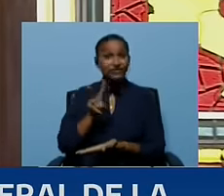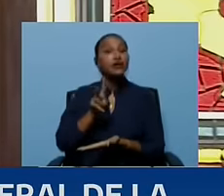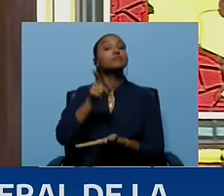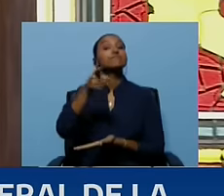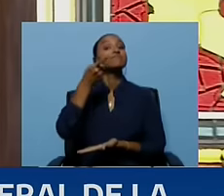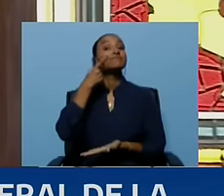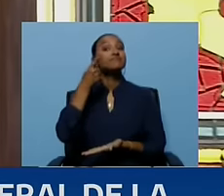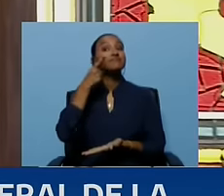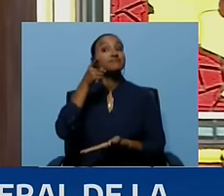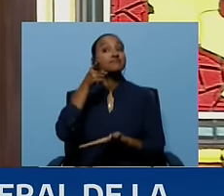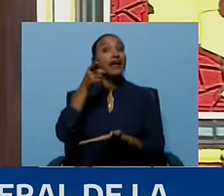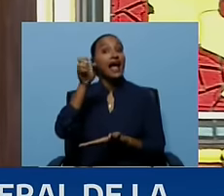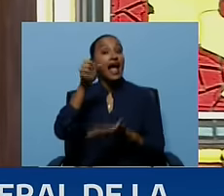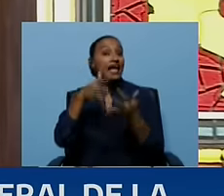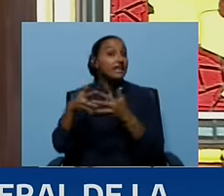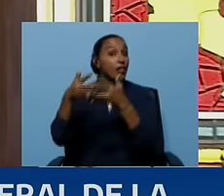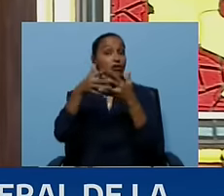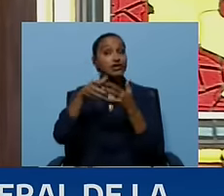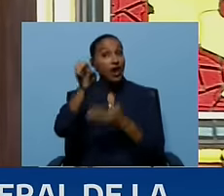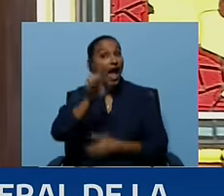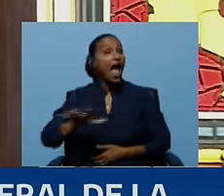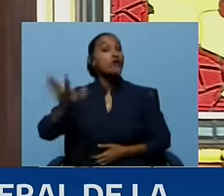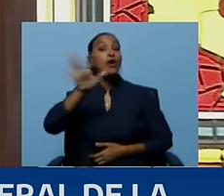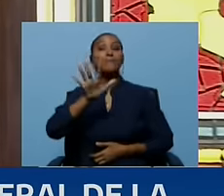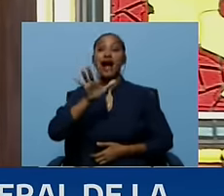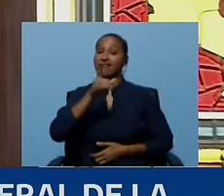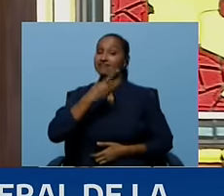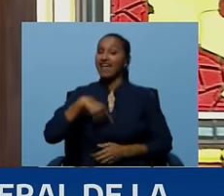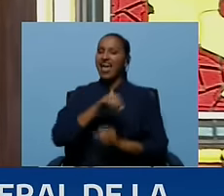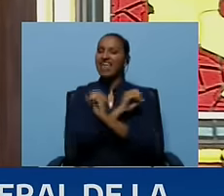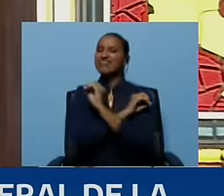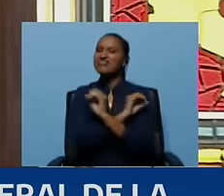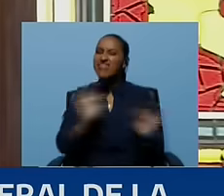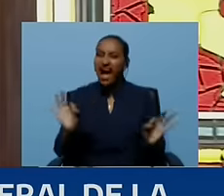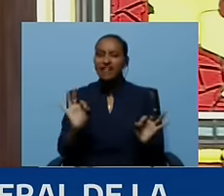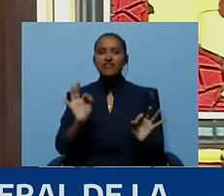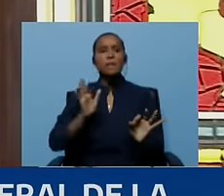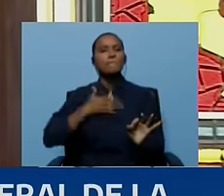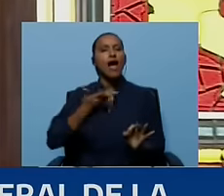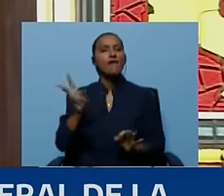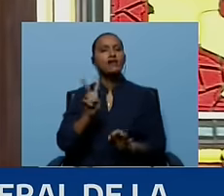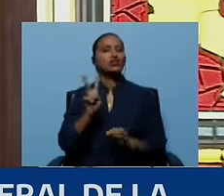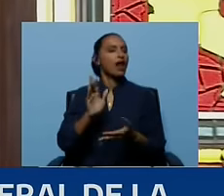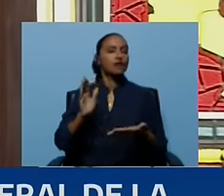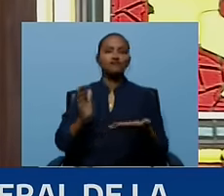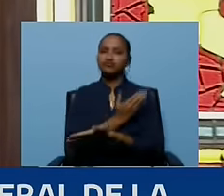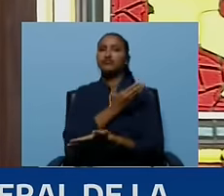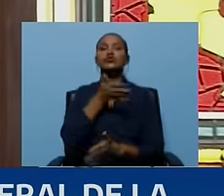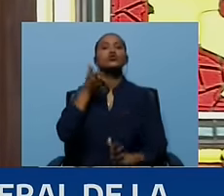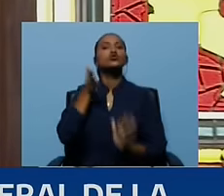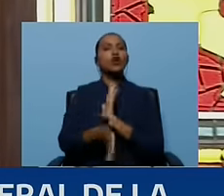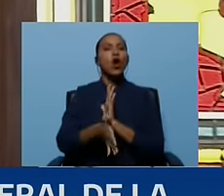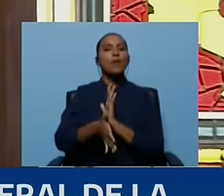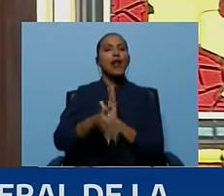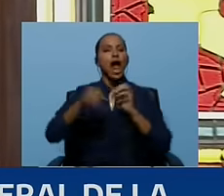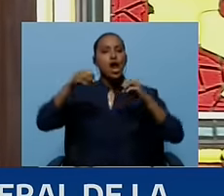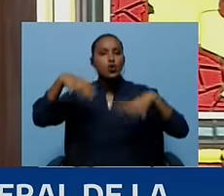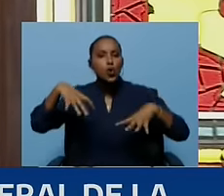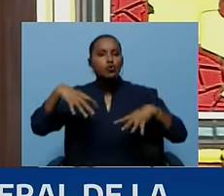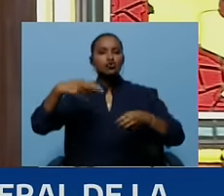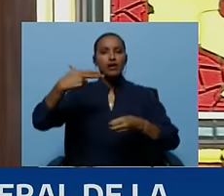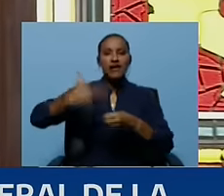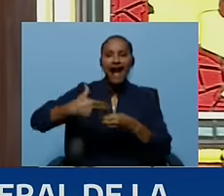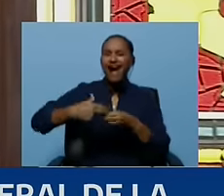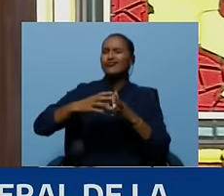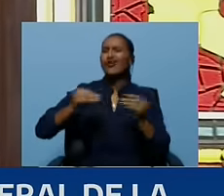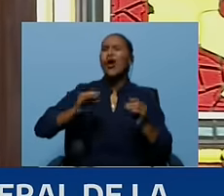la élite europea, que escuche Borrell. Nadie podrá sacar a Venezuela de la ecuación energética, petrolera y gasífera del